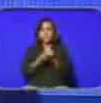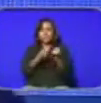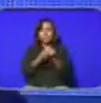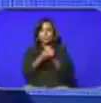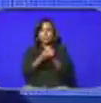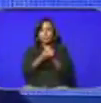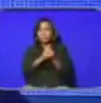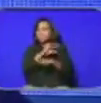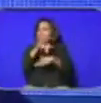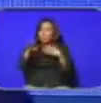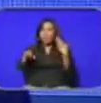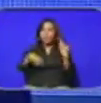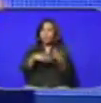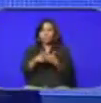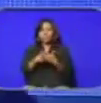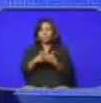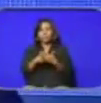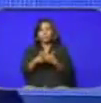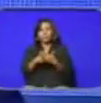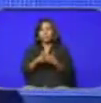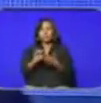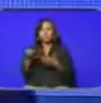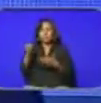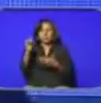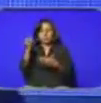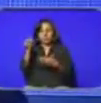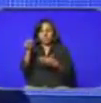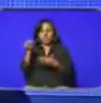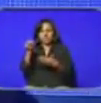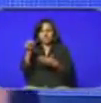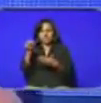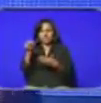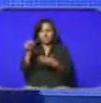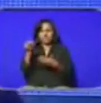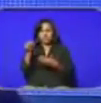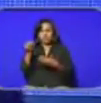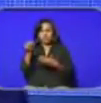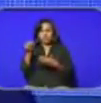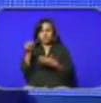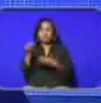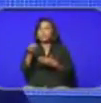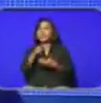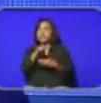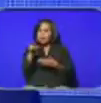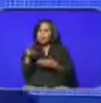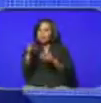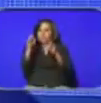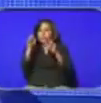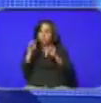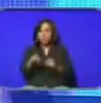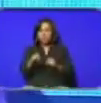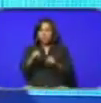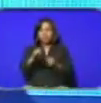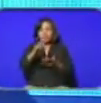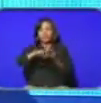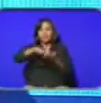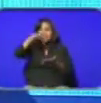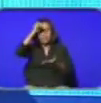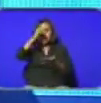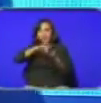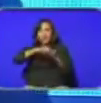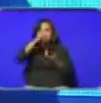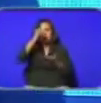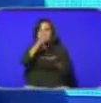y qué está haciendo, toda esa población de panameños tengan acceso también a una formación de valor para nuestra